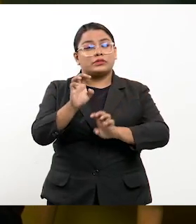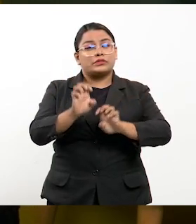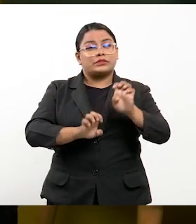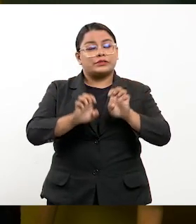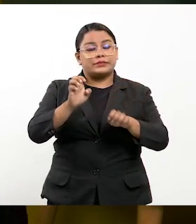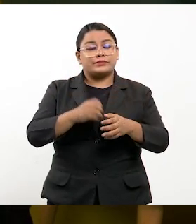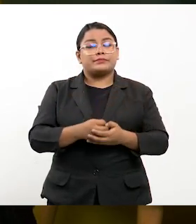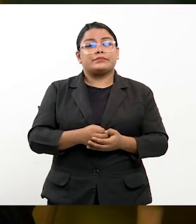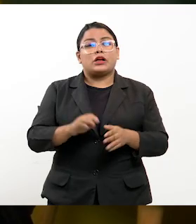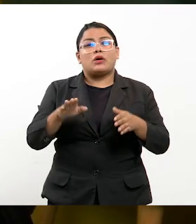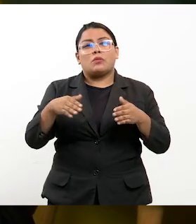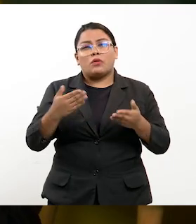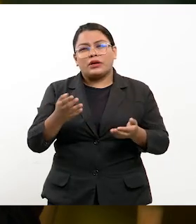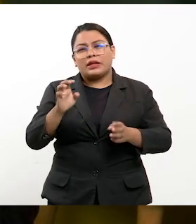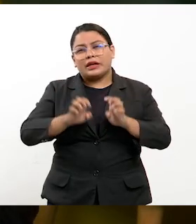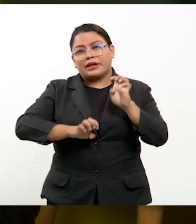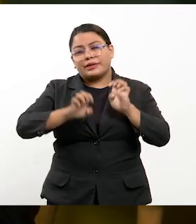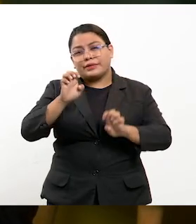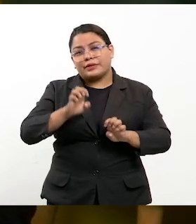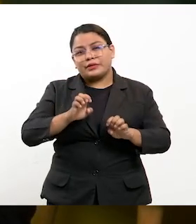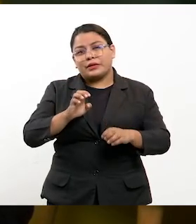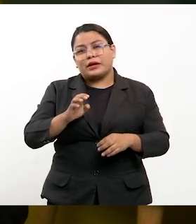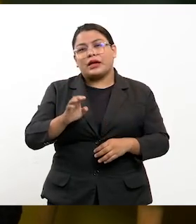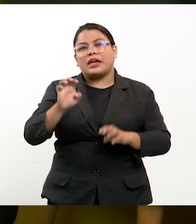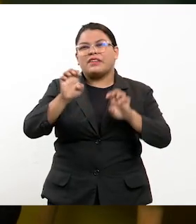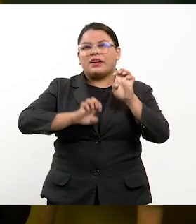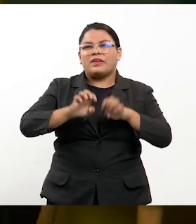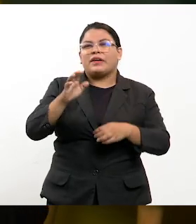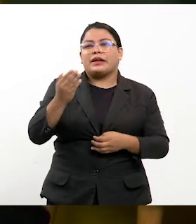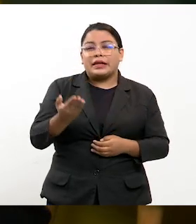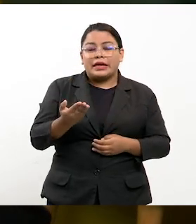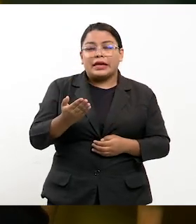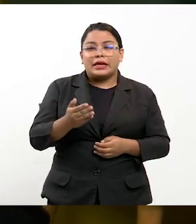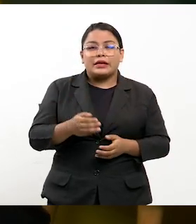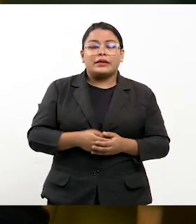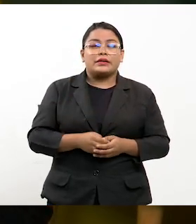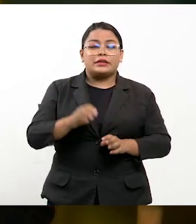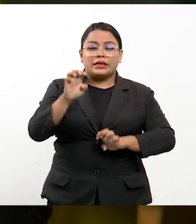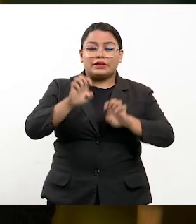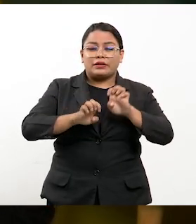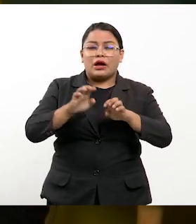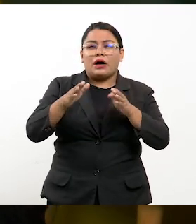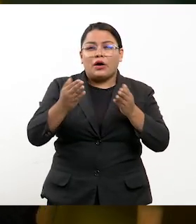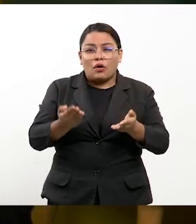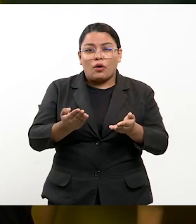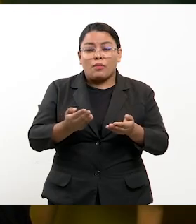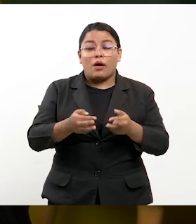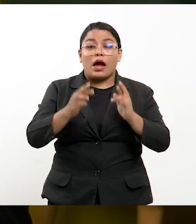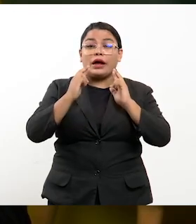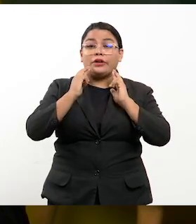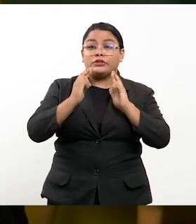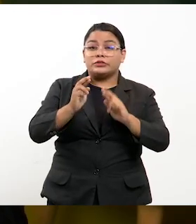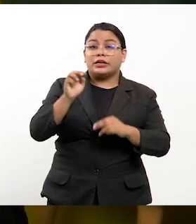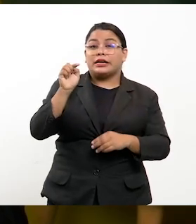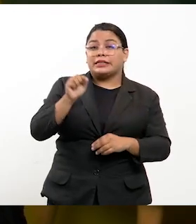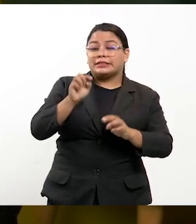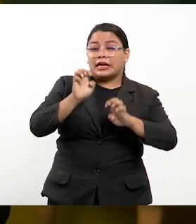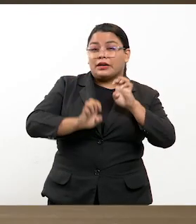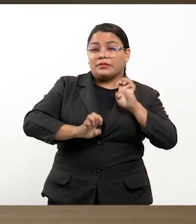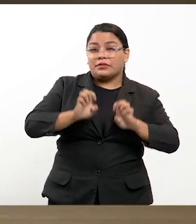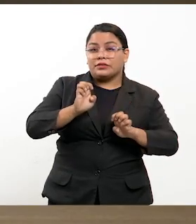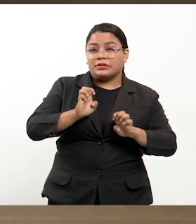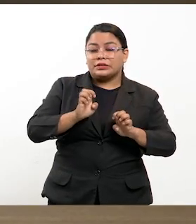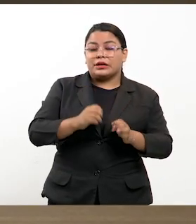evaluar, por qué evaluar, qué vamos a evaluar y cómo vamos a evaluar y cómo los resultados de estas